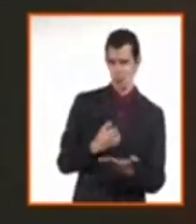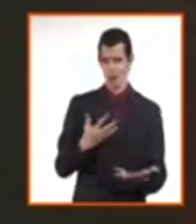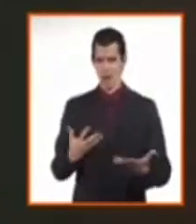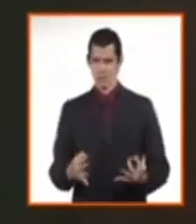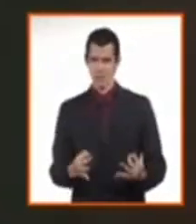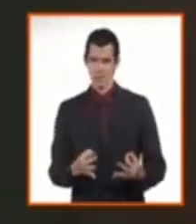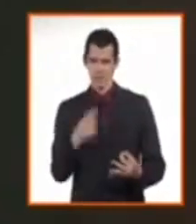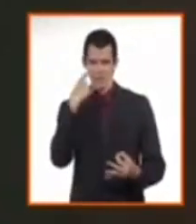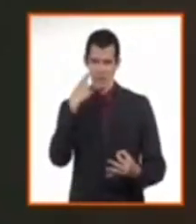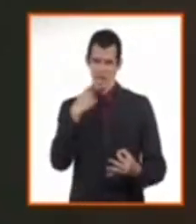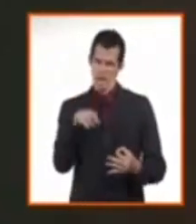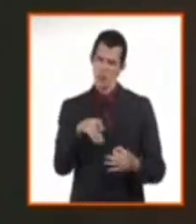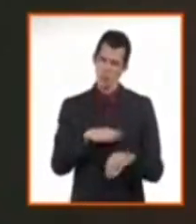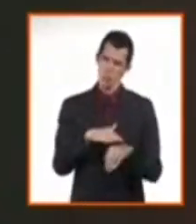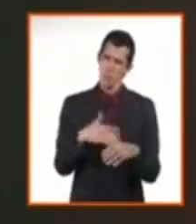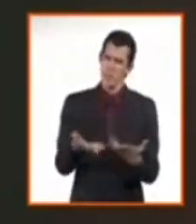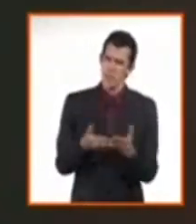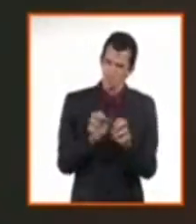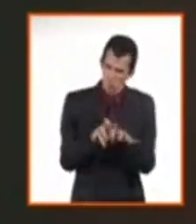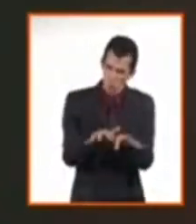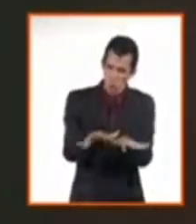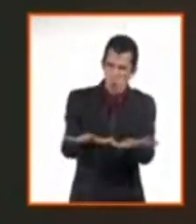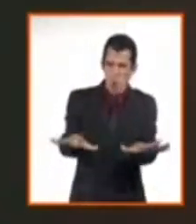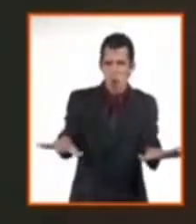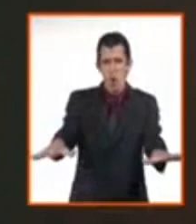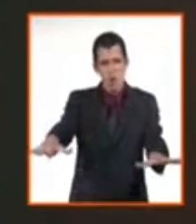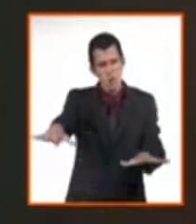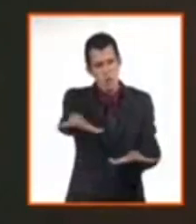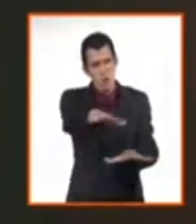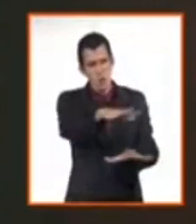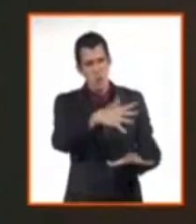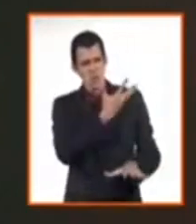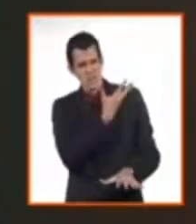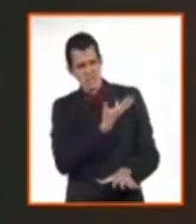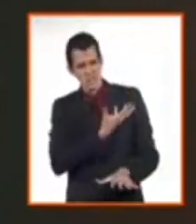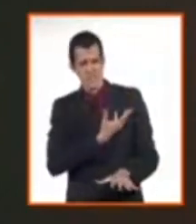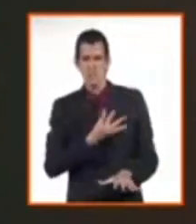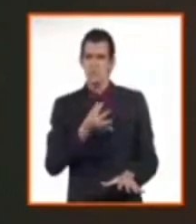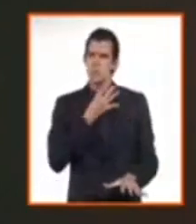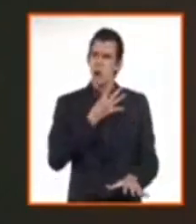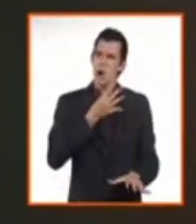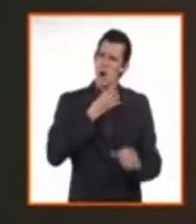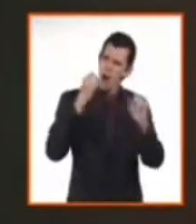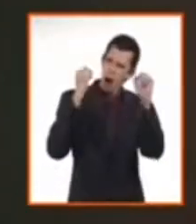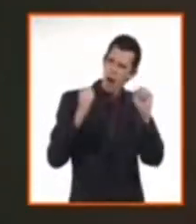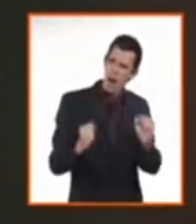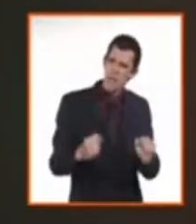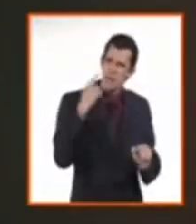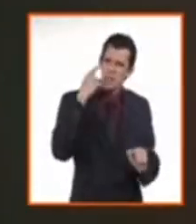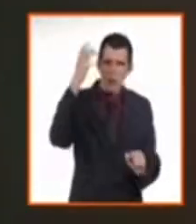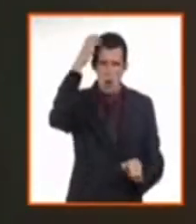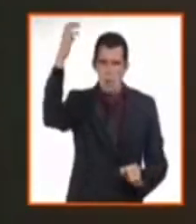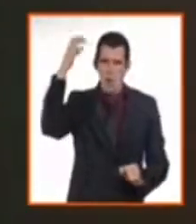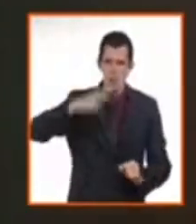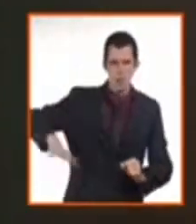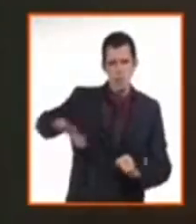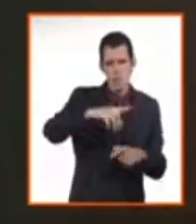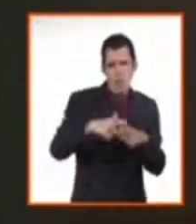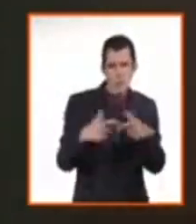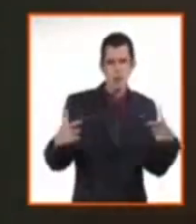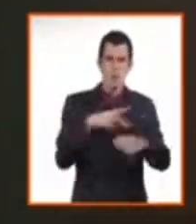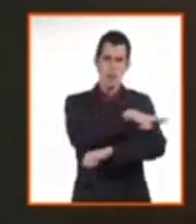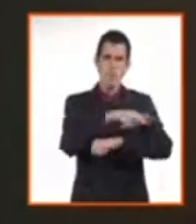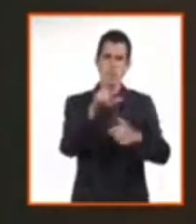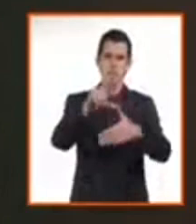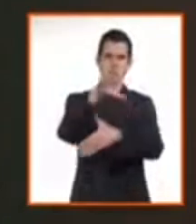cada vez más hay más miseria vivimos que tengo que hacer fallidas y yo pienso que tenemos que